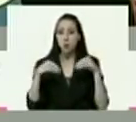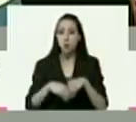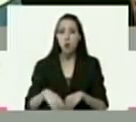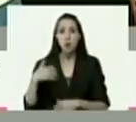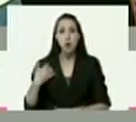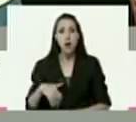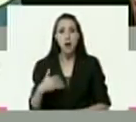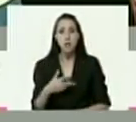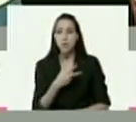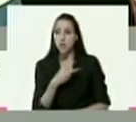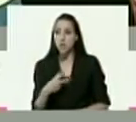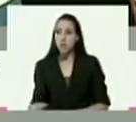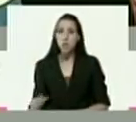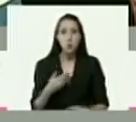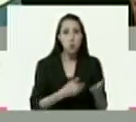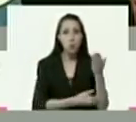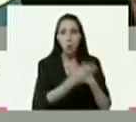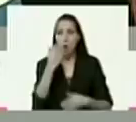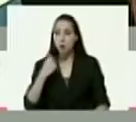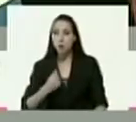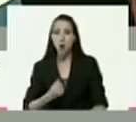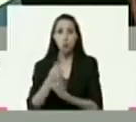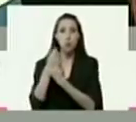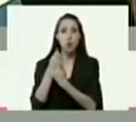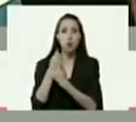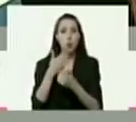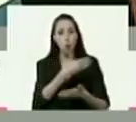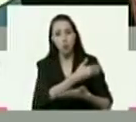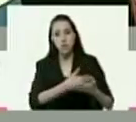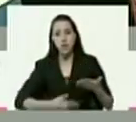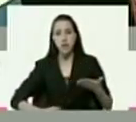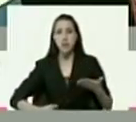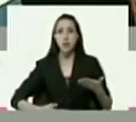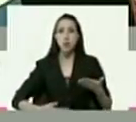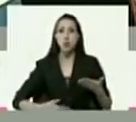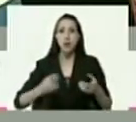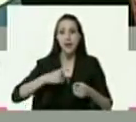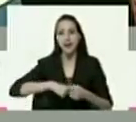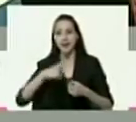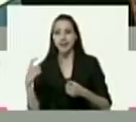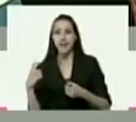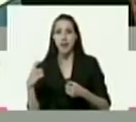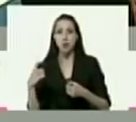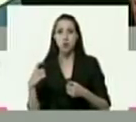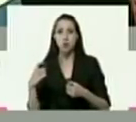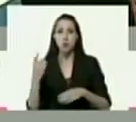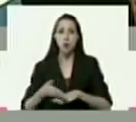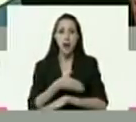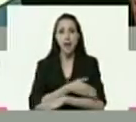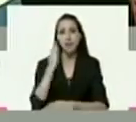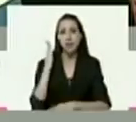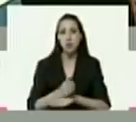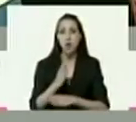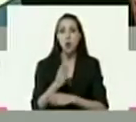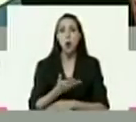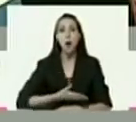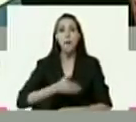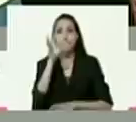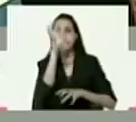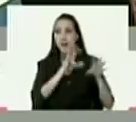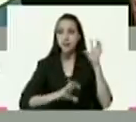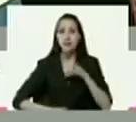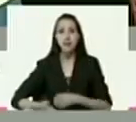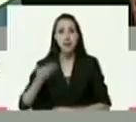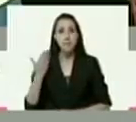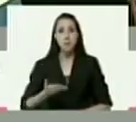de Asistencia Recíproca. Un tratado del cual se retiraron, lo denunciaron importantes países de